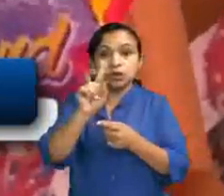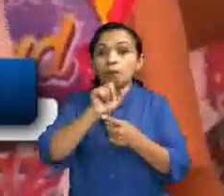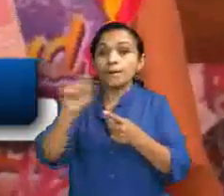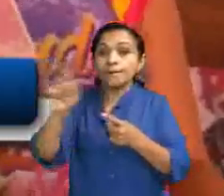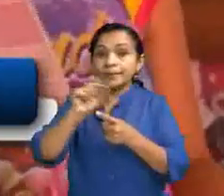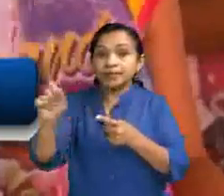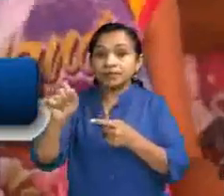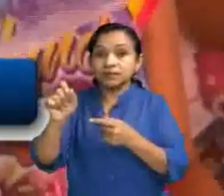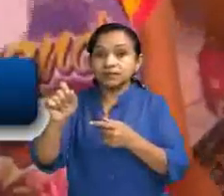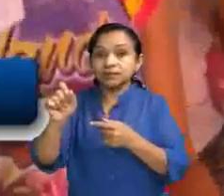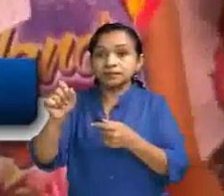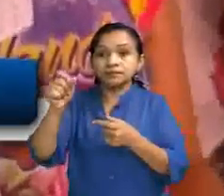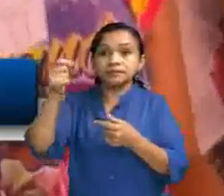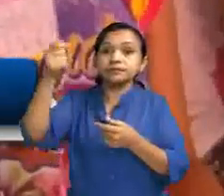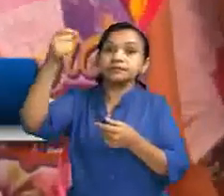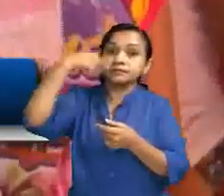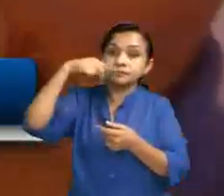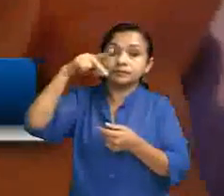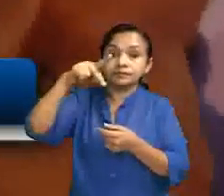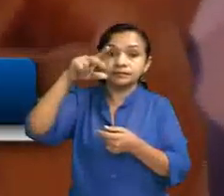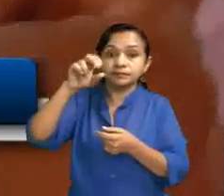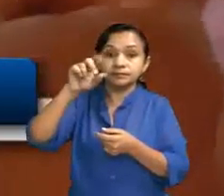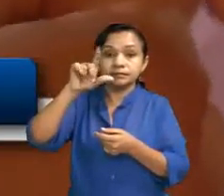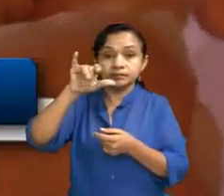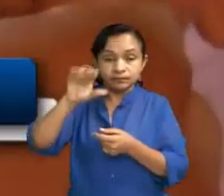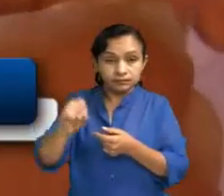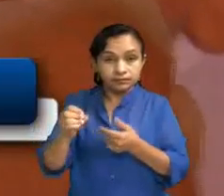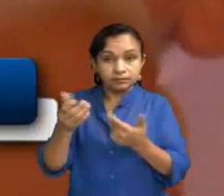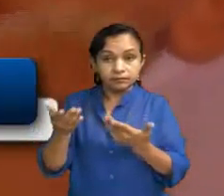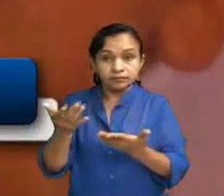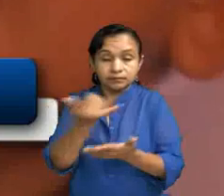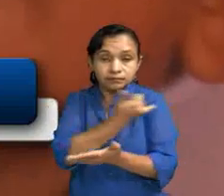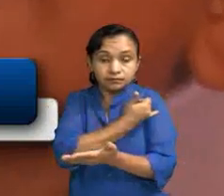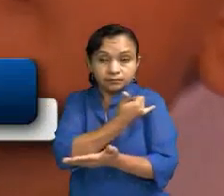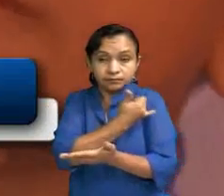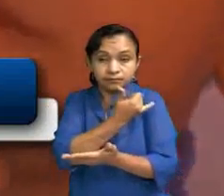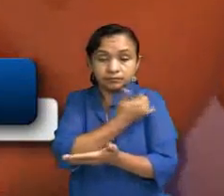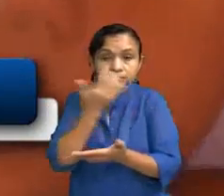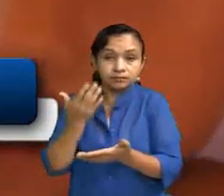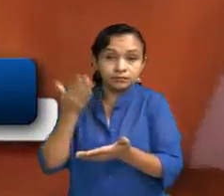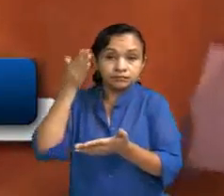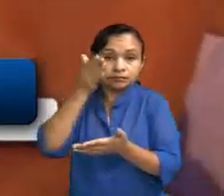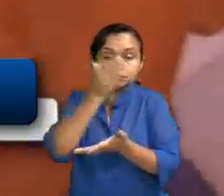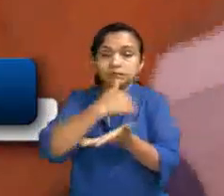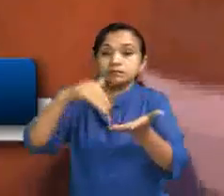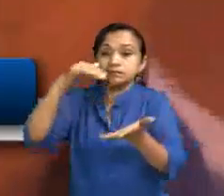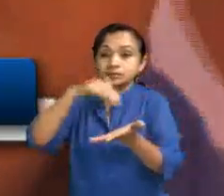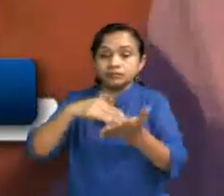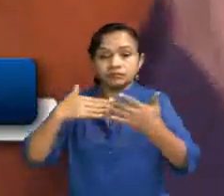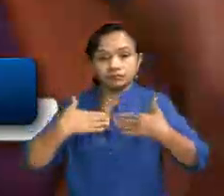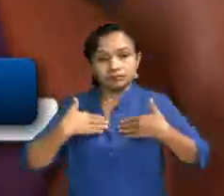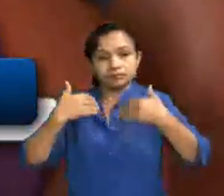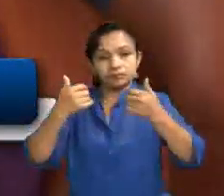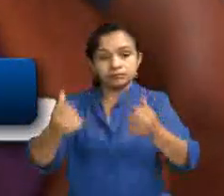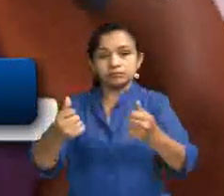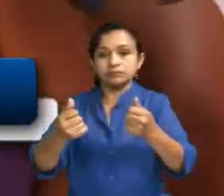vacunamos nosotros la primera dosis de vacuna. ¿La madre lo tiene que llevar al hospital? La madre lo lleva al centro de salud o